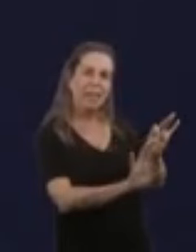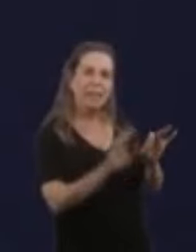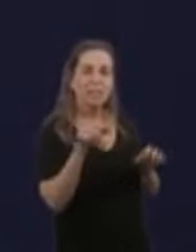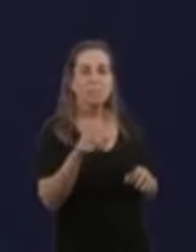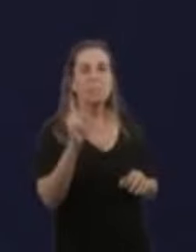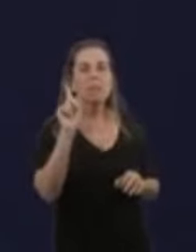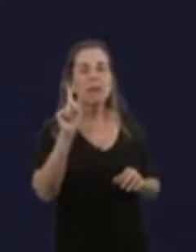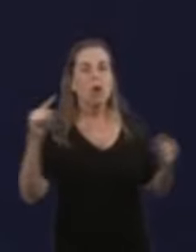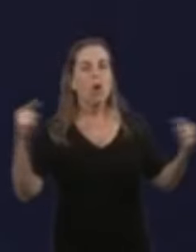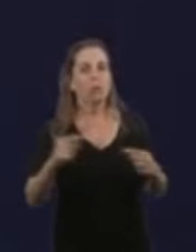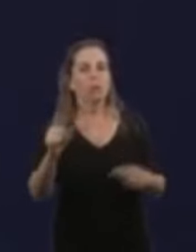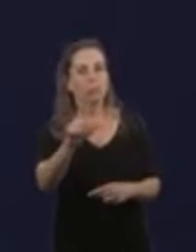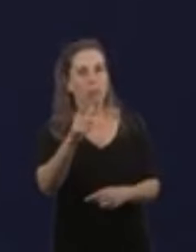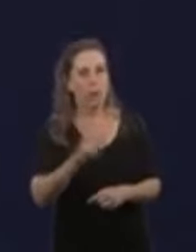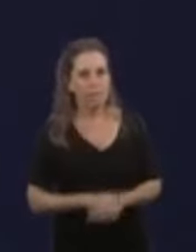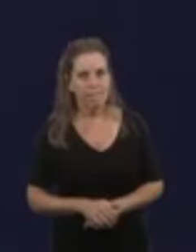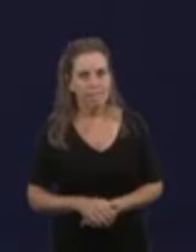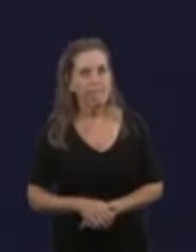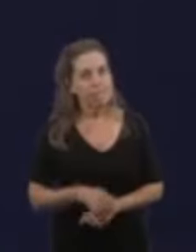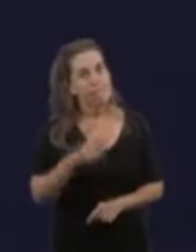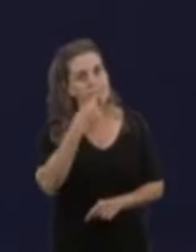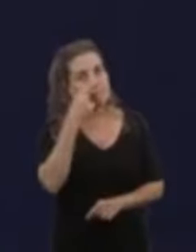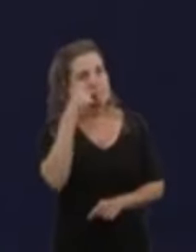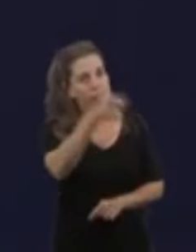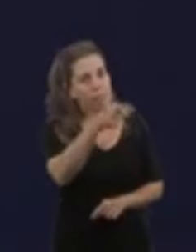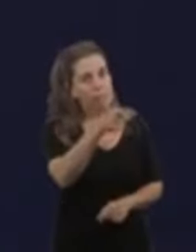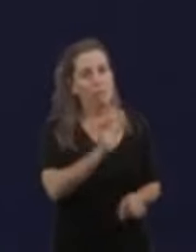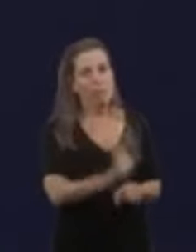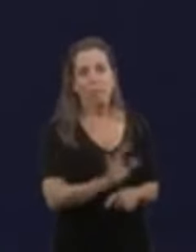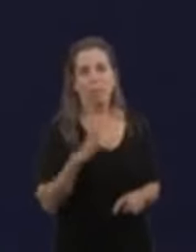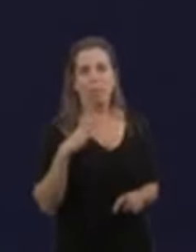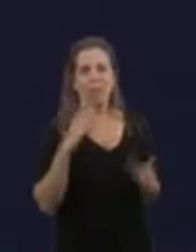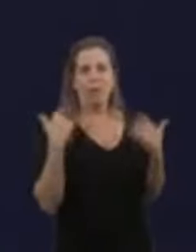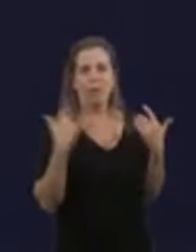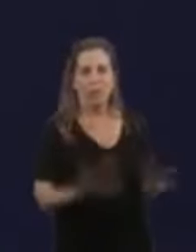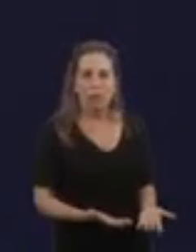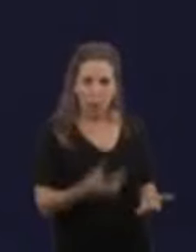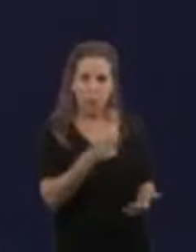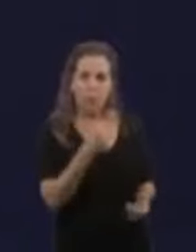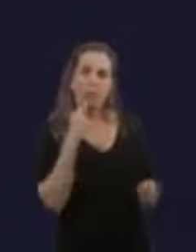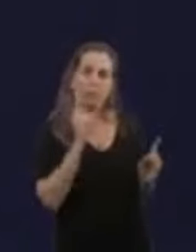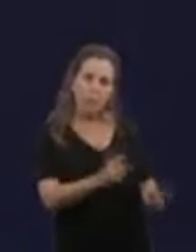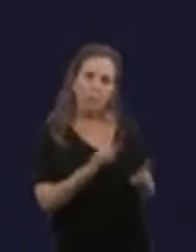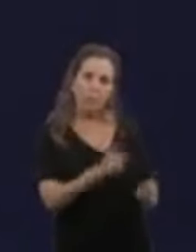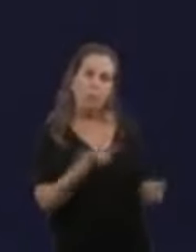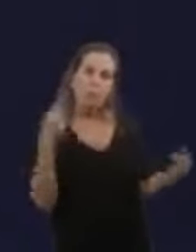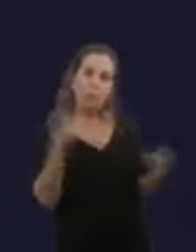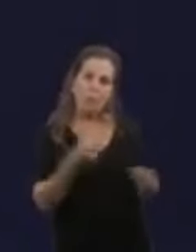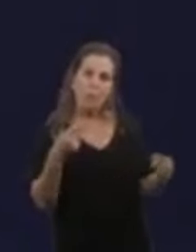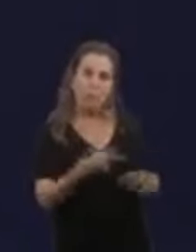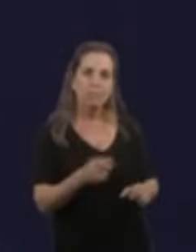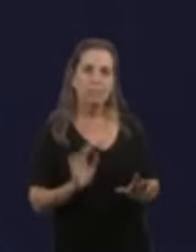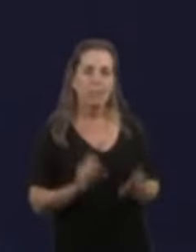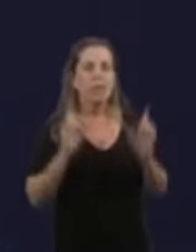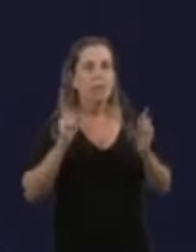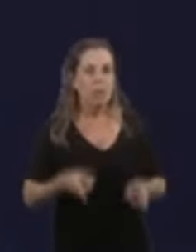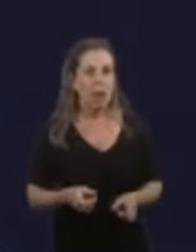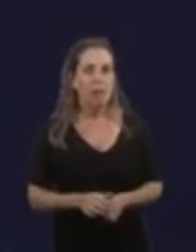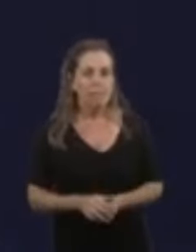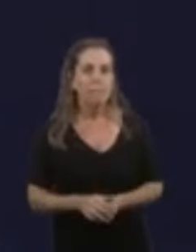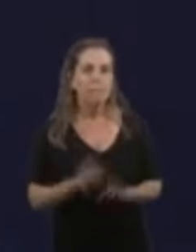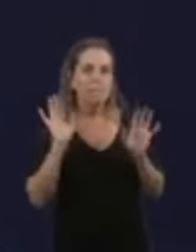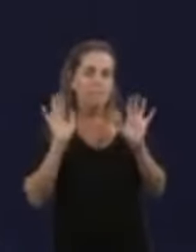contradicción es es interesante porque no te dejo conforme para vos hubo una contradicción y yo te estoy diciendo que no hubo ninguna contradicción de todas maneras el